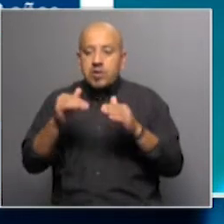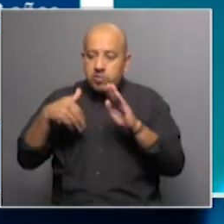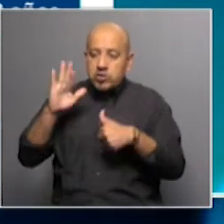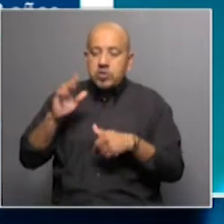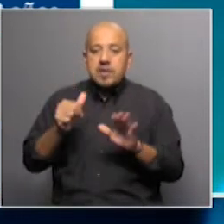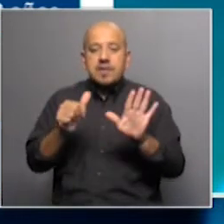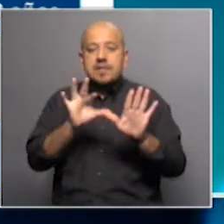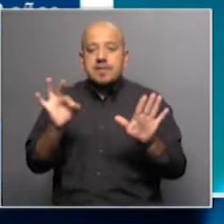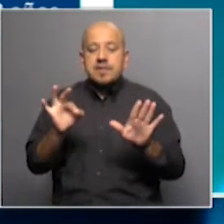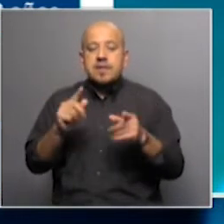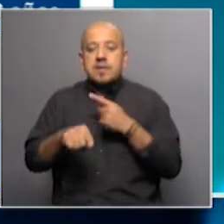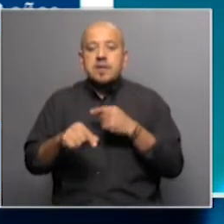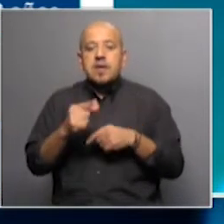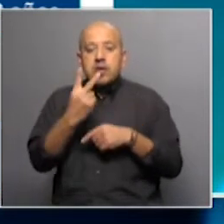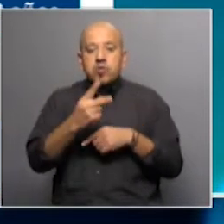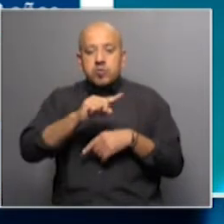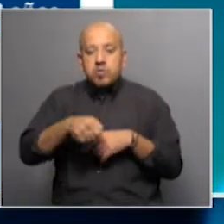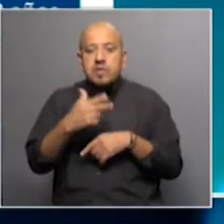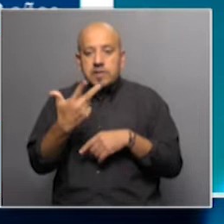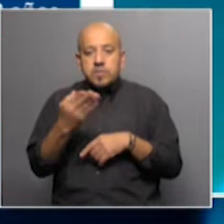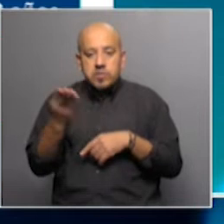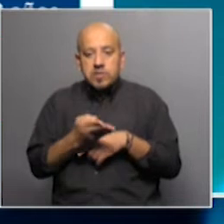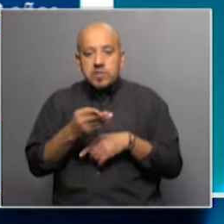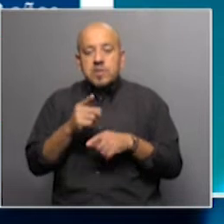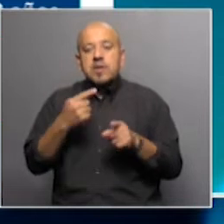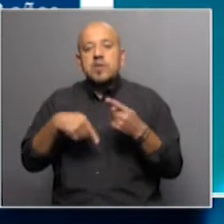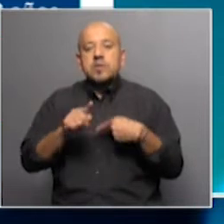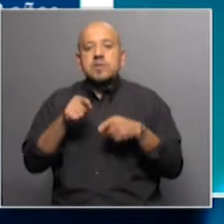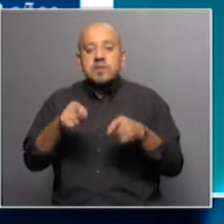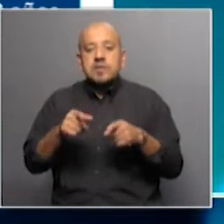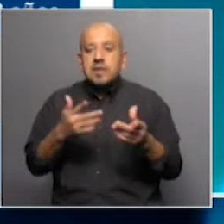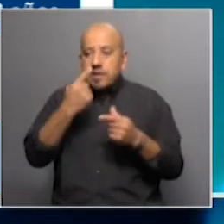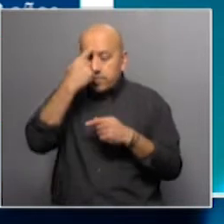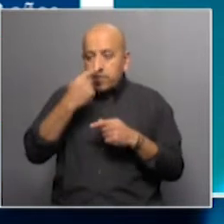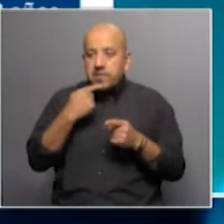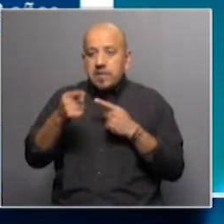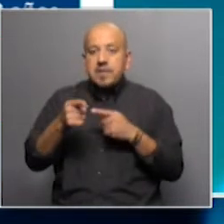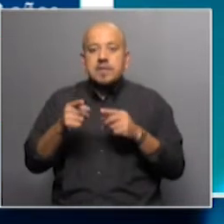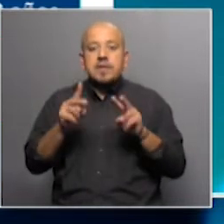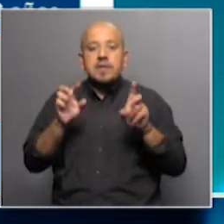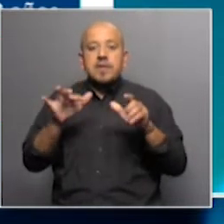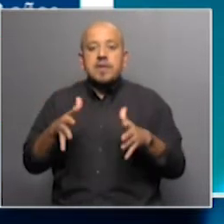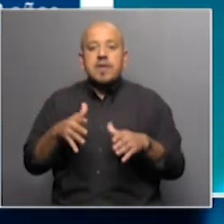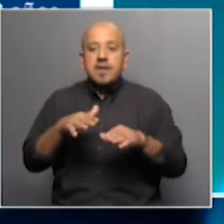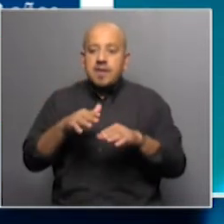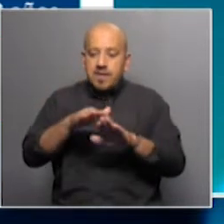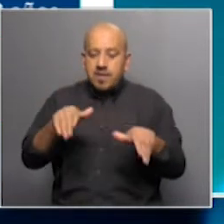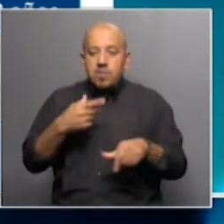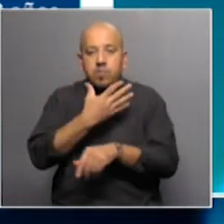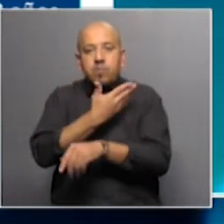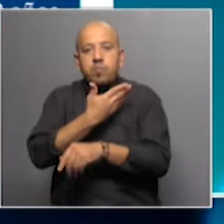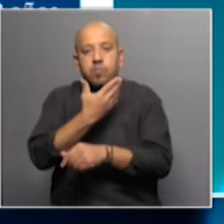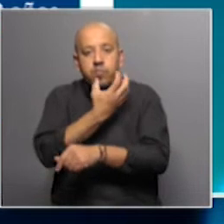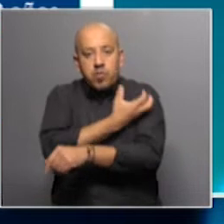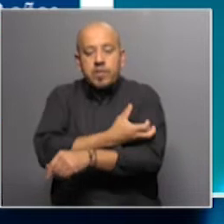60 con una pobreza del entorno del 2,3%. Entonces, lo que ves justamente es ese perfil o esa infantilización de la pobreza donde la